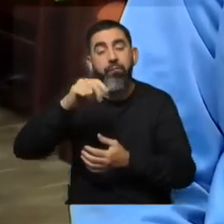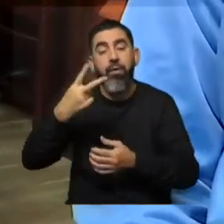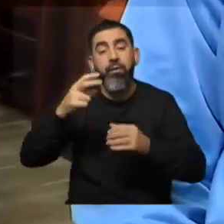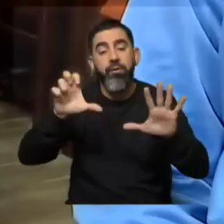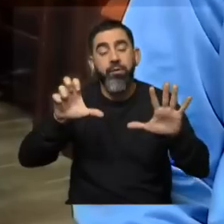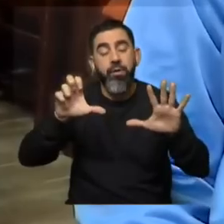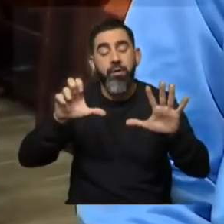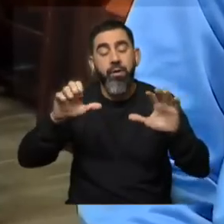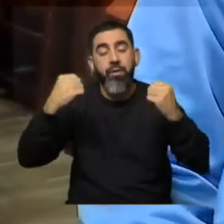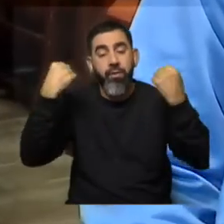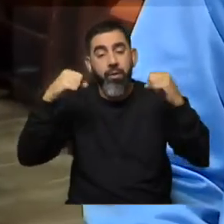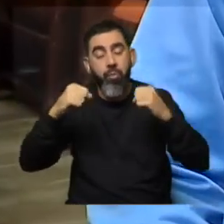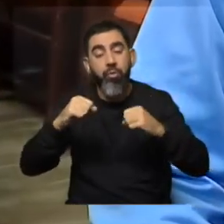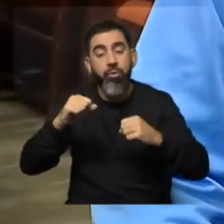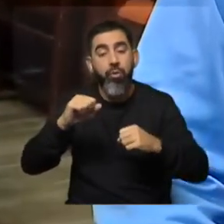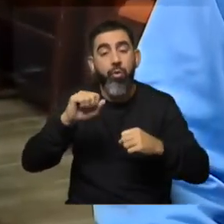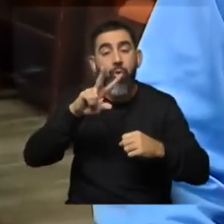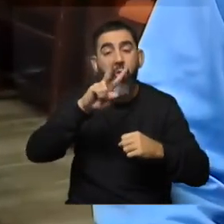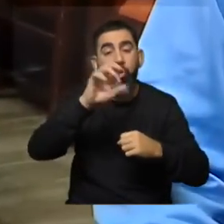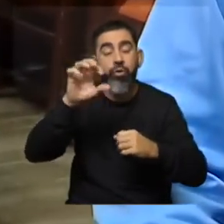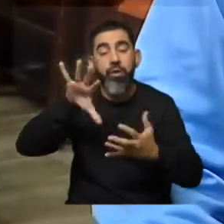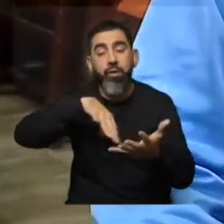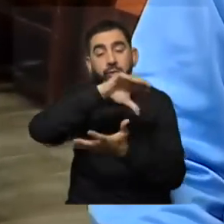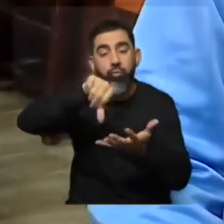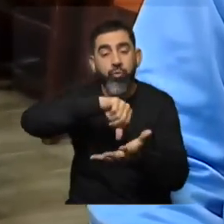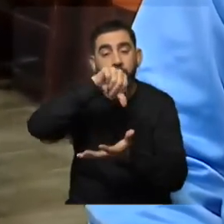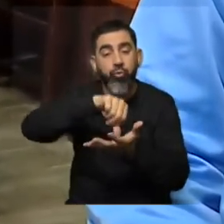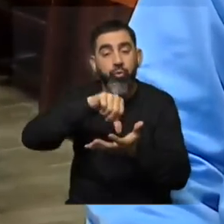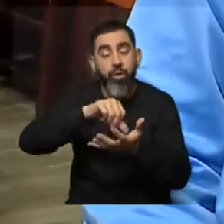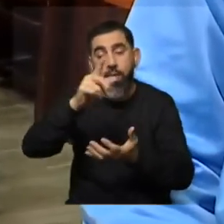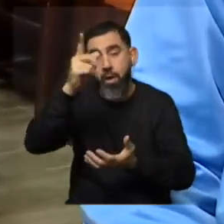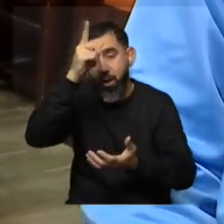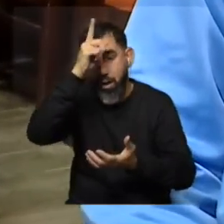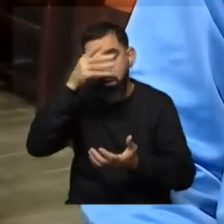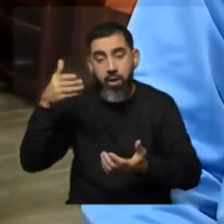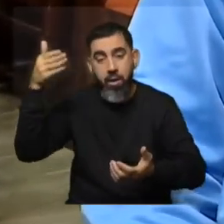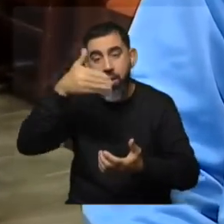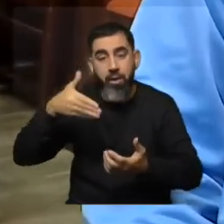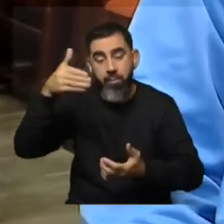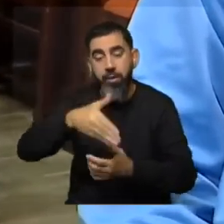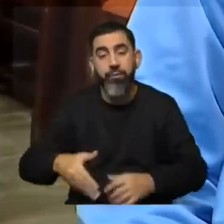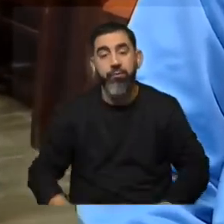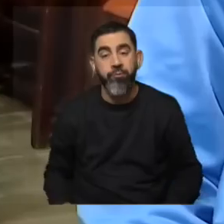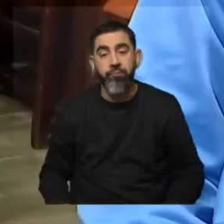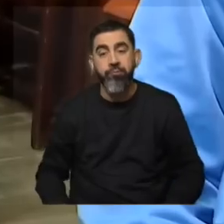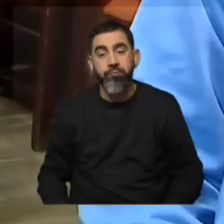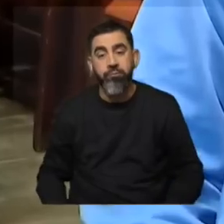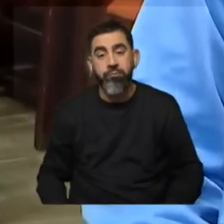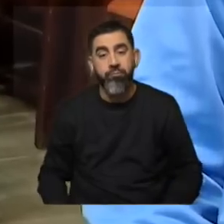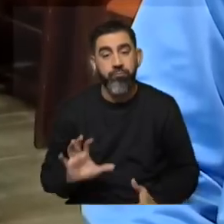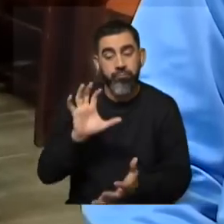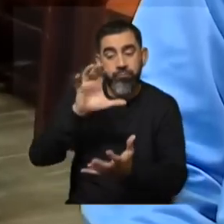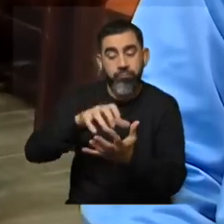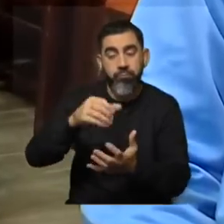disciplinas más de 200 ciudades en Alemania participaron de esta actividad que tuvo su centro